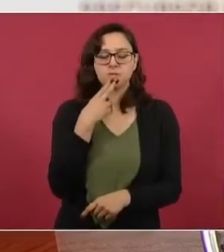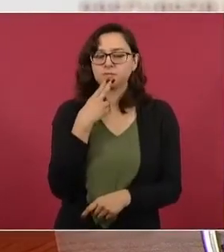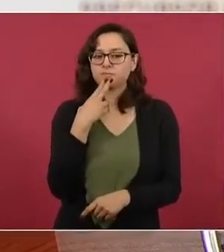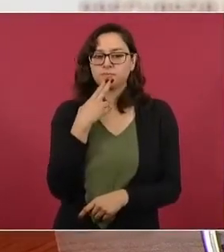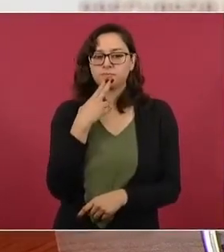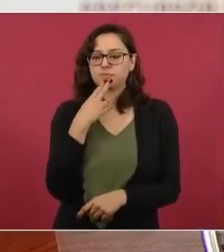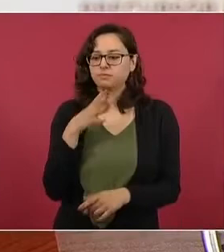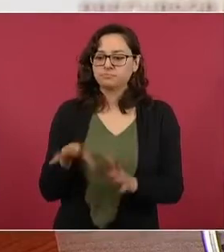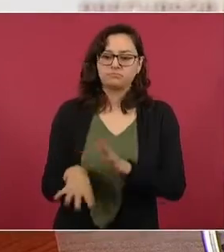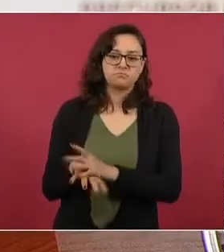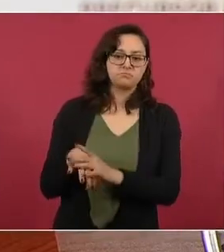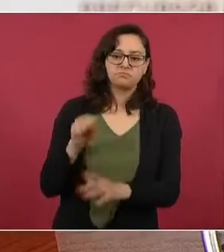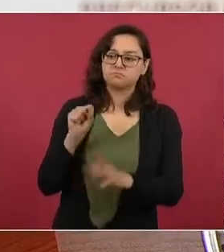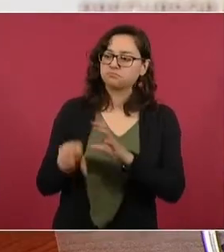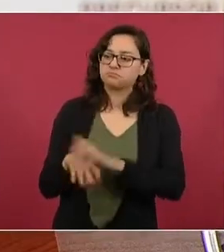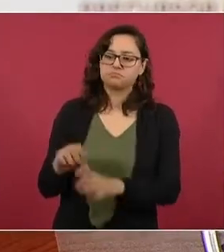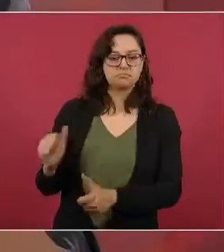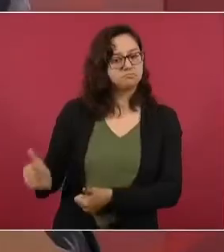y explotación de litio.